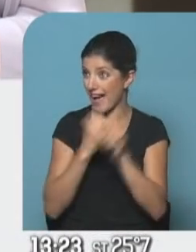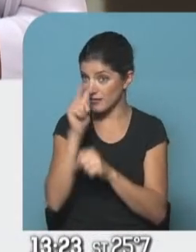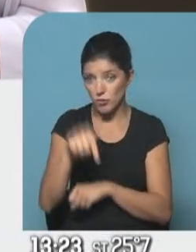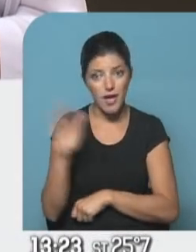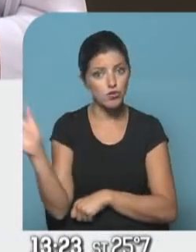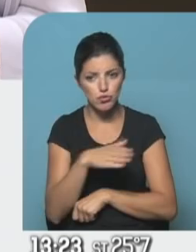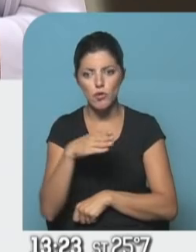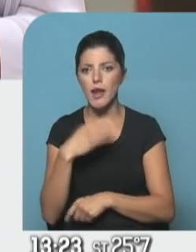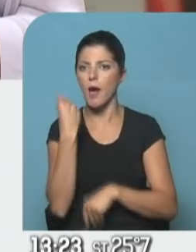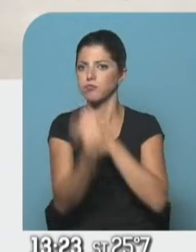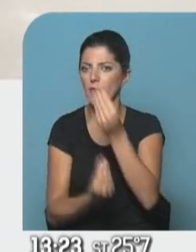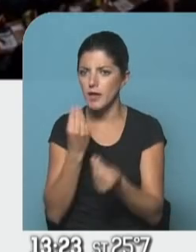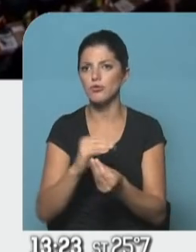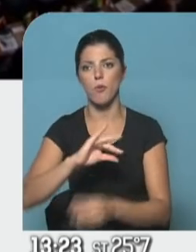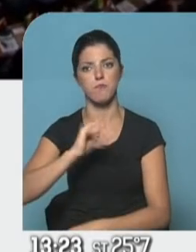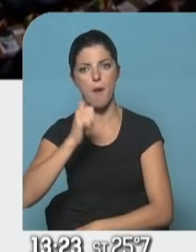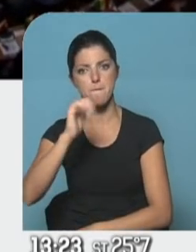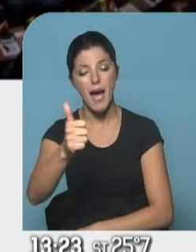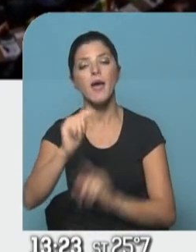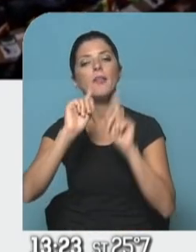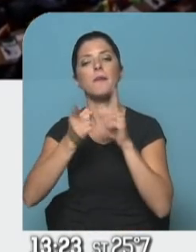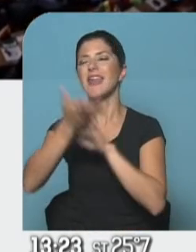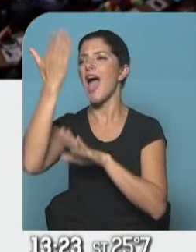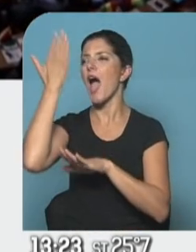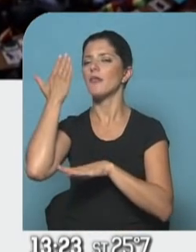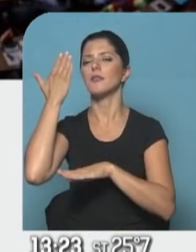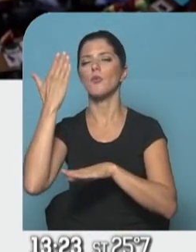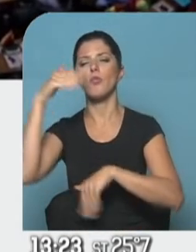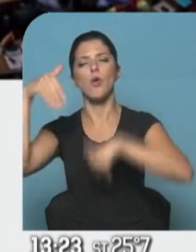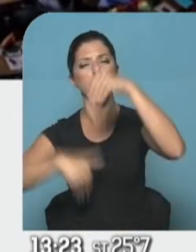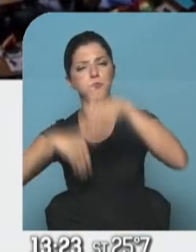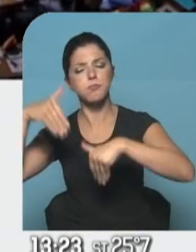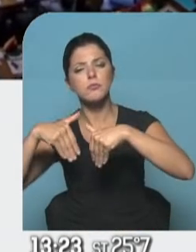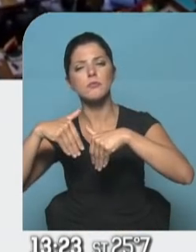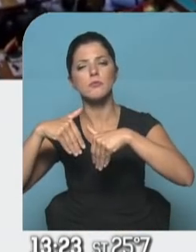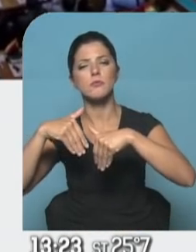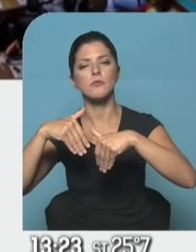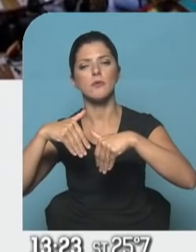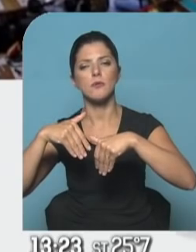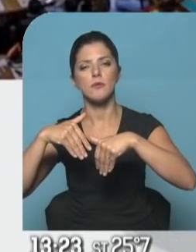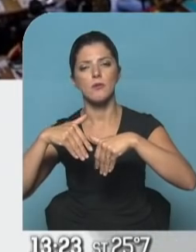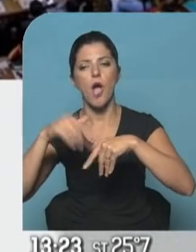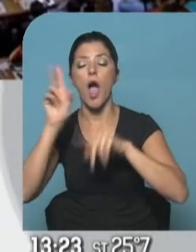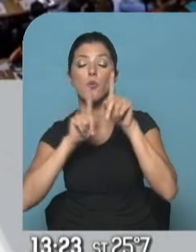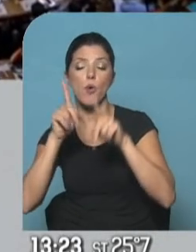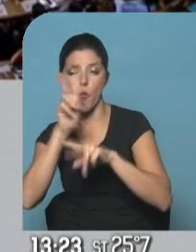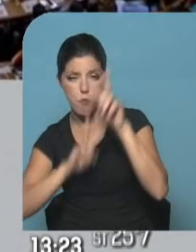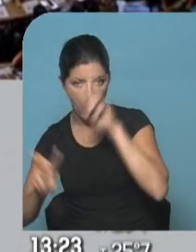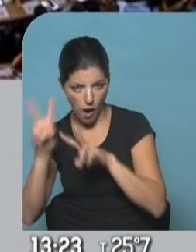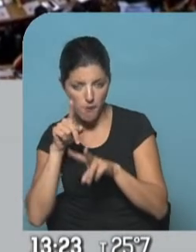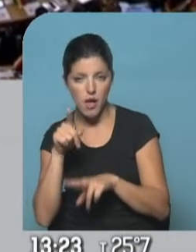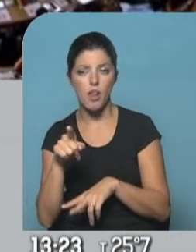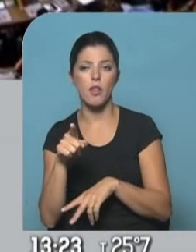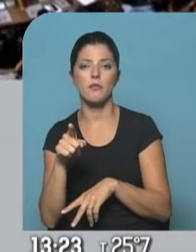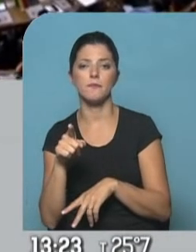había presentado, incluso cuando hubo el referéndum revocatorio en medio del conflicto por el intento cuasi secesionista de las regiones de